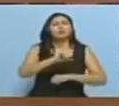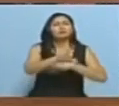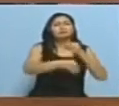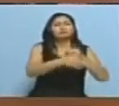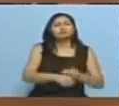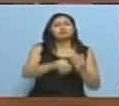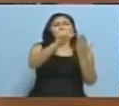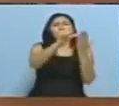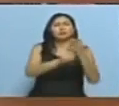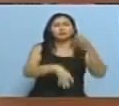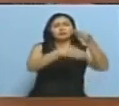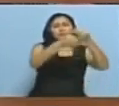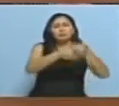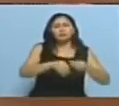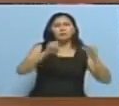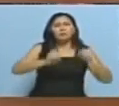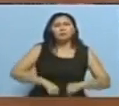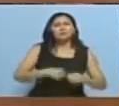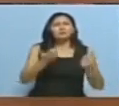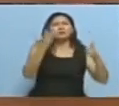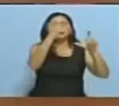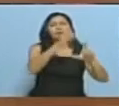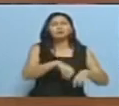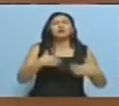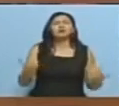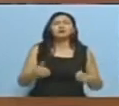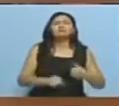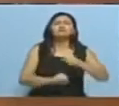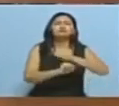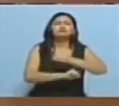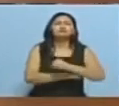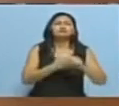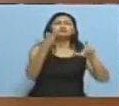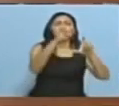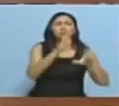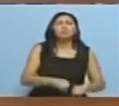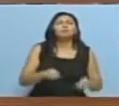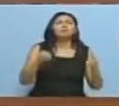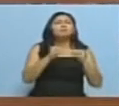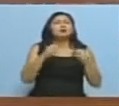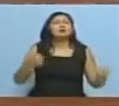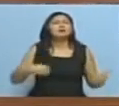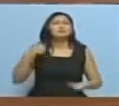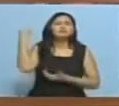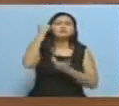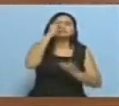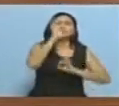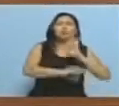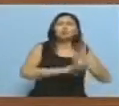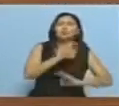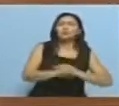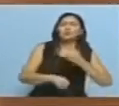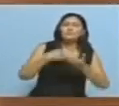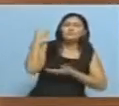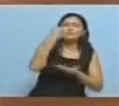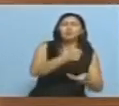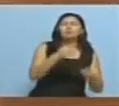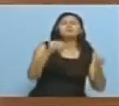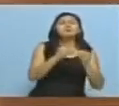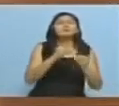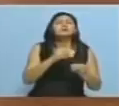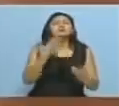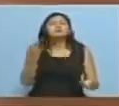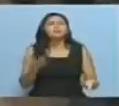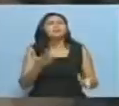para que ellos fortalezcan sus contenidos, para que también puedan proteger la industria y así proteger